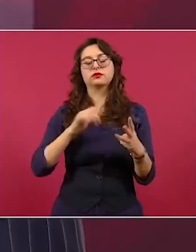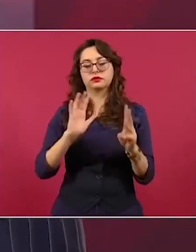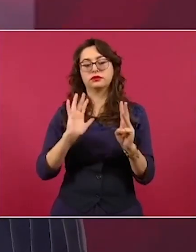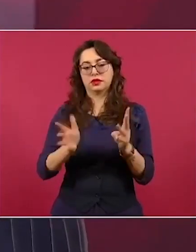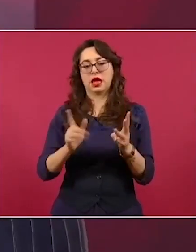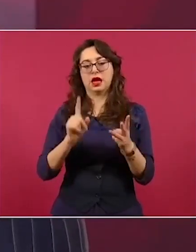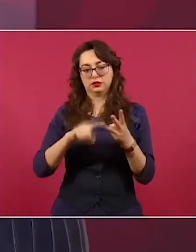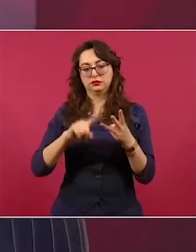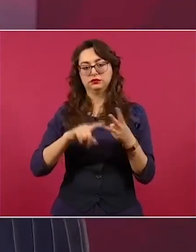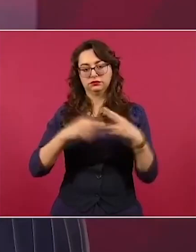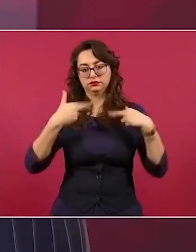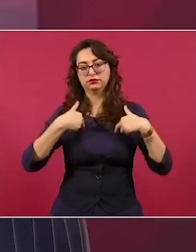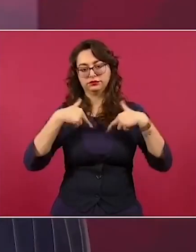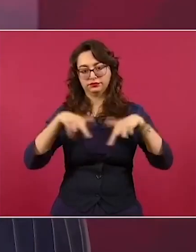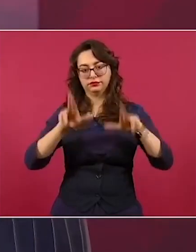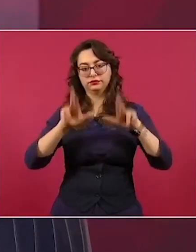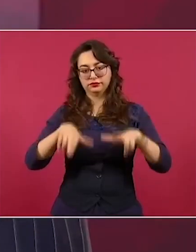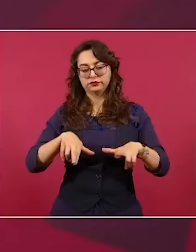enlace.